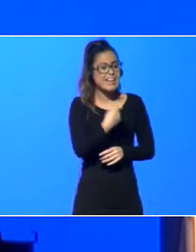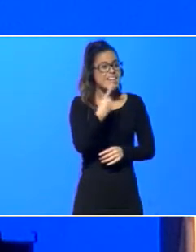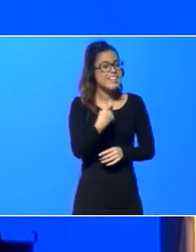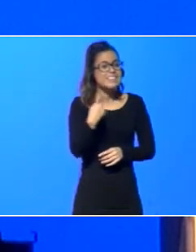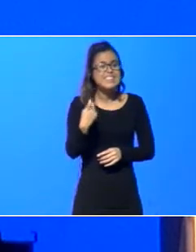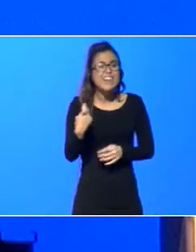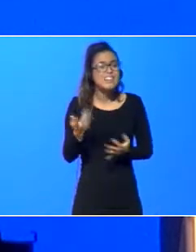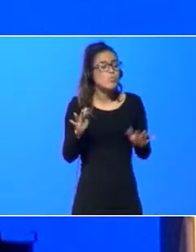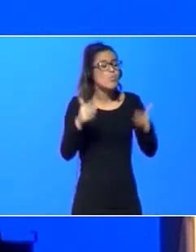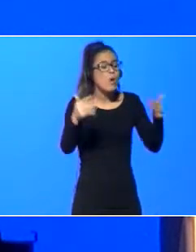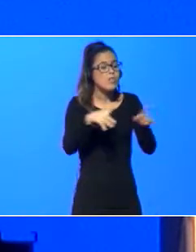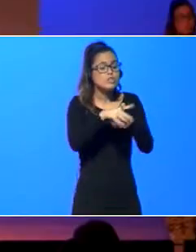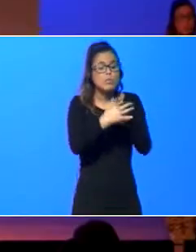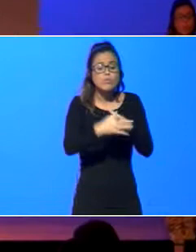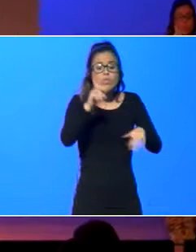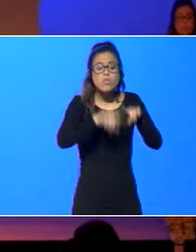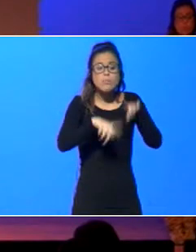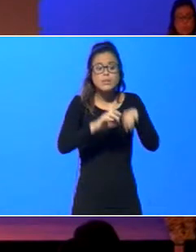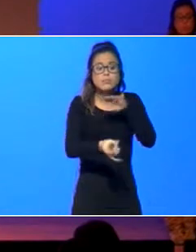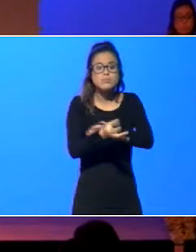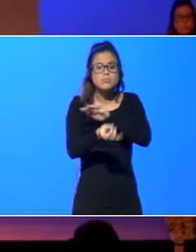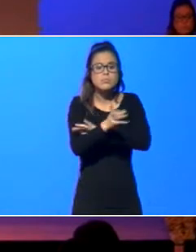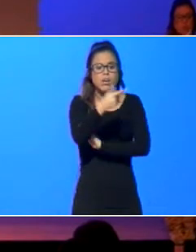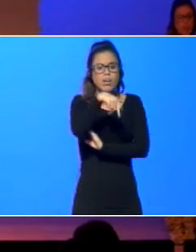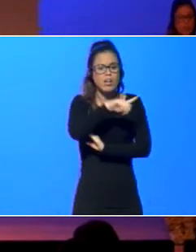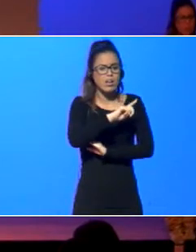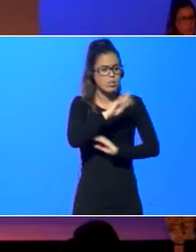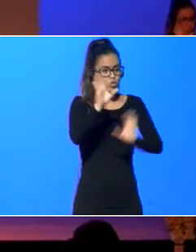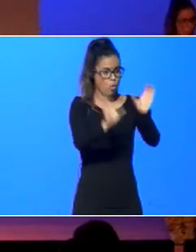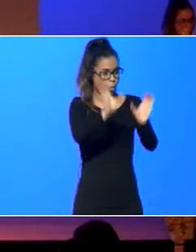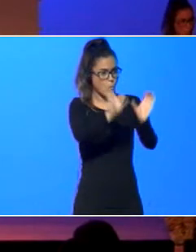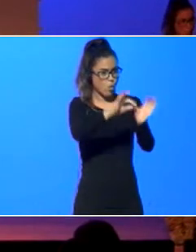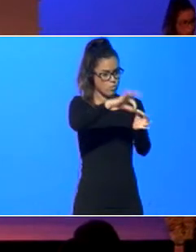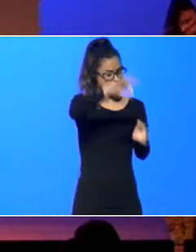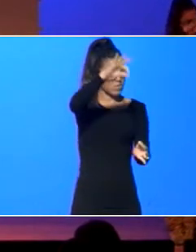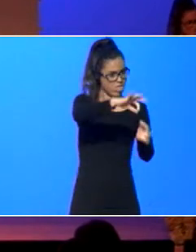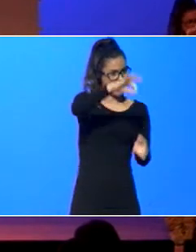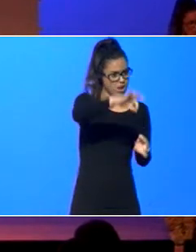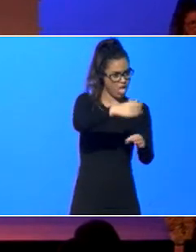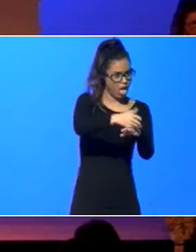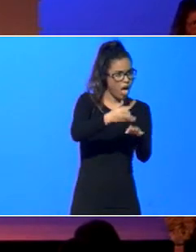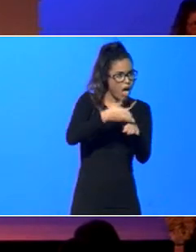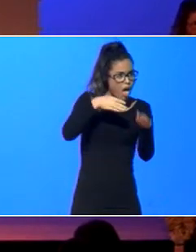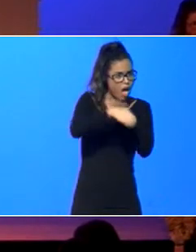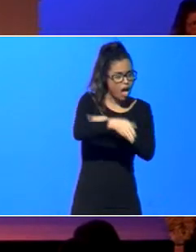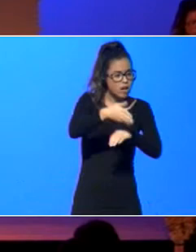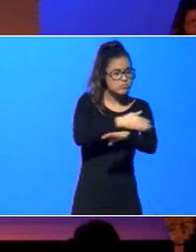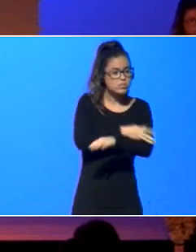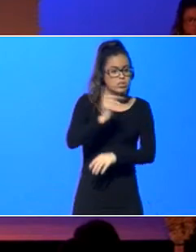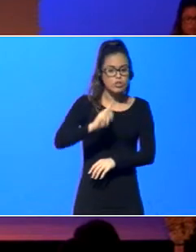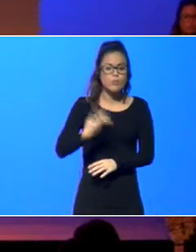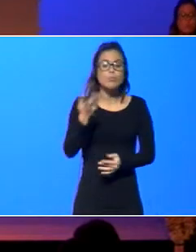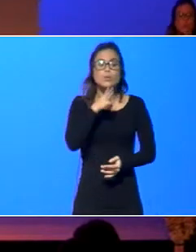situacionales. Vosotros no habéis necesitado que nadie os midiera el culo al entrar, porque habían previsto que las sillas cupieran casi